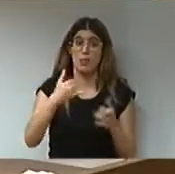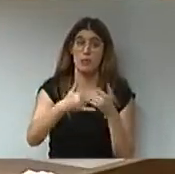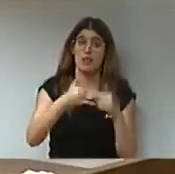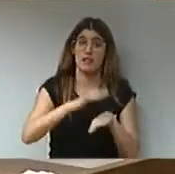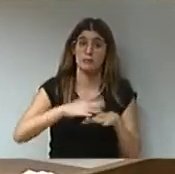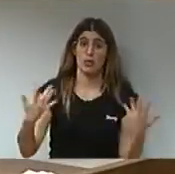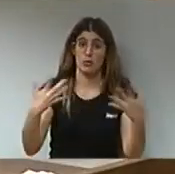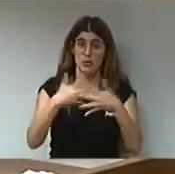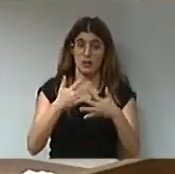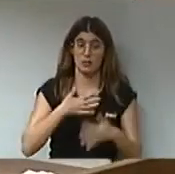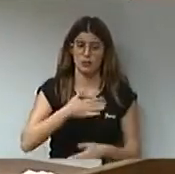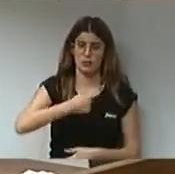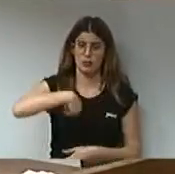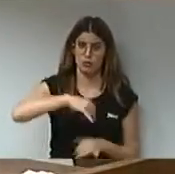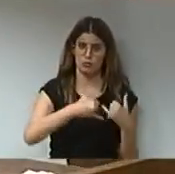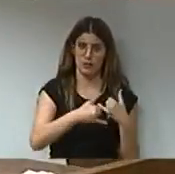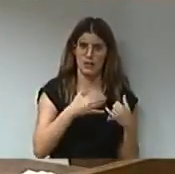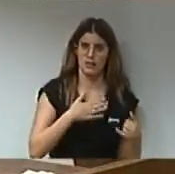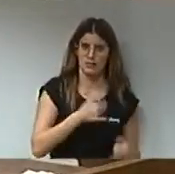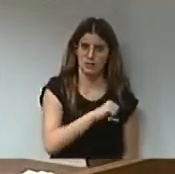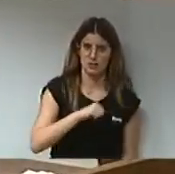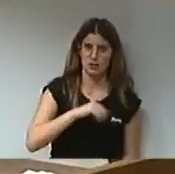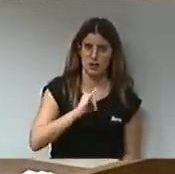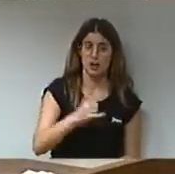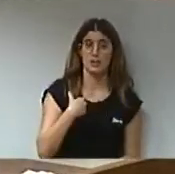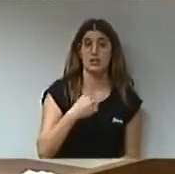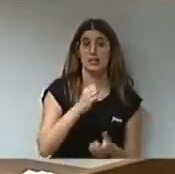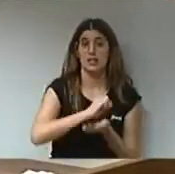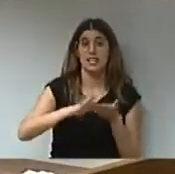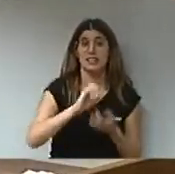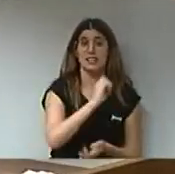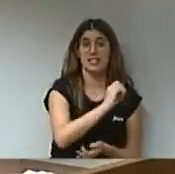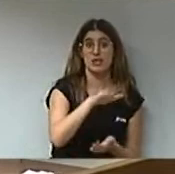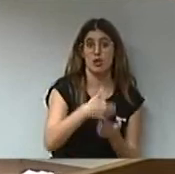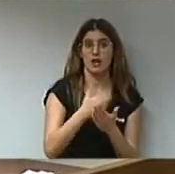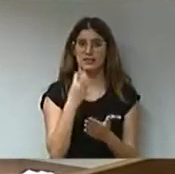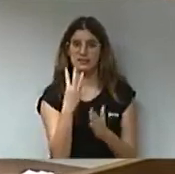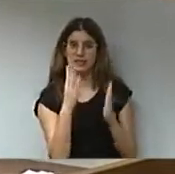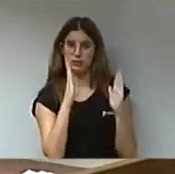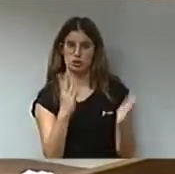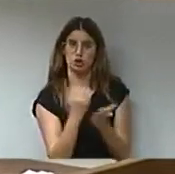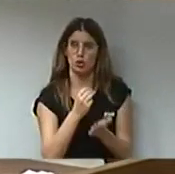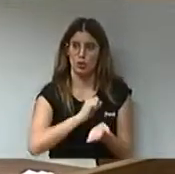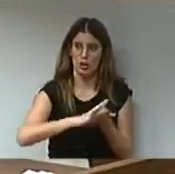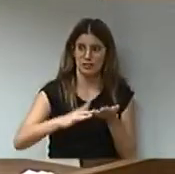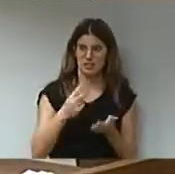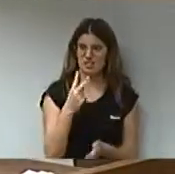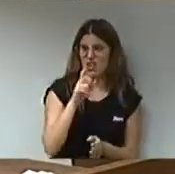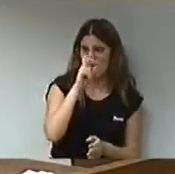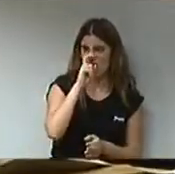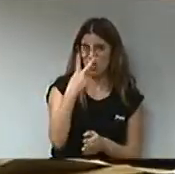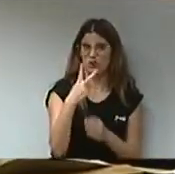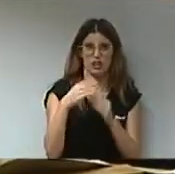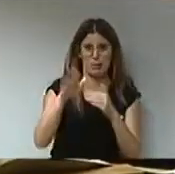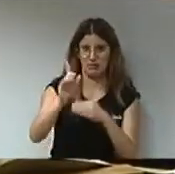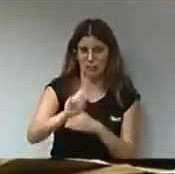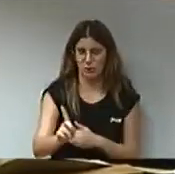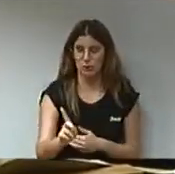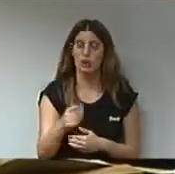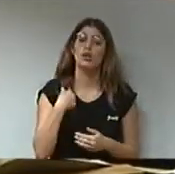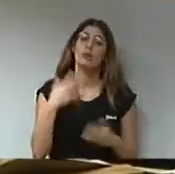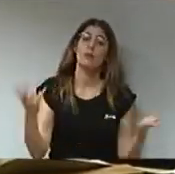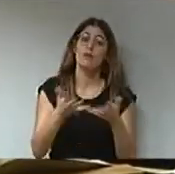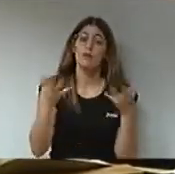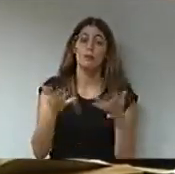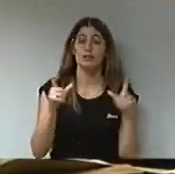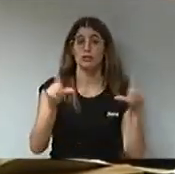nosotros tenemos nuestras propias medidas. Gratuidad en el tramo de 0-3 años, no a partir de los dos, en el 0-3 años, señor Puig. Fomento del teletrabajo, incentivos